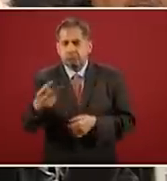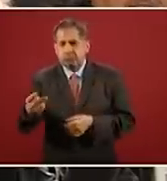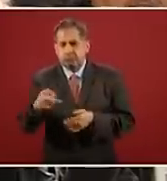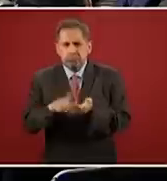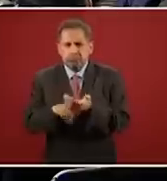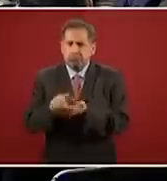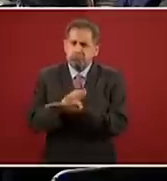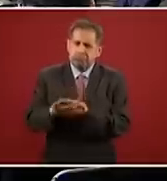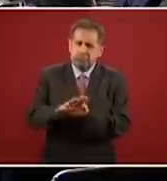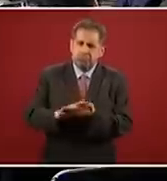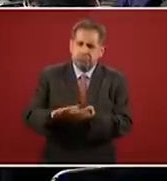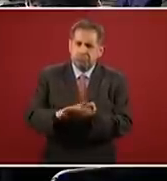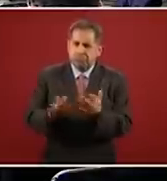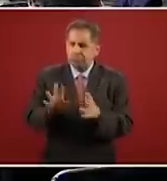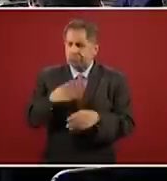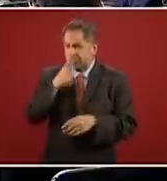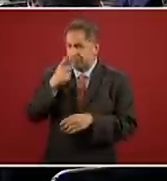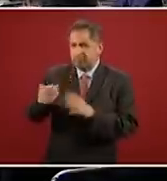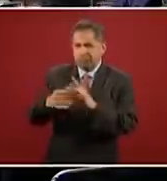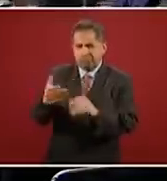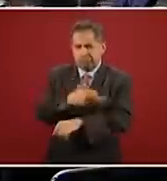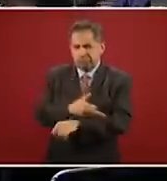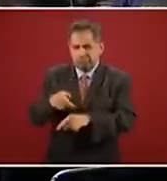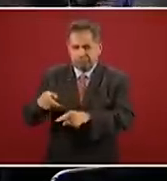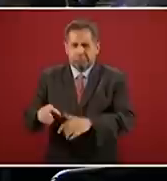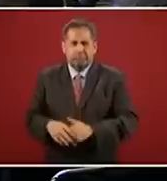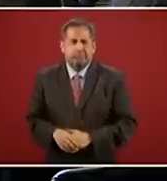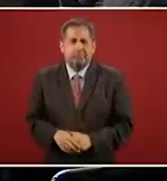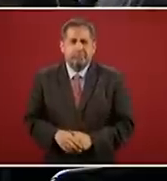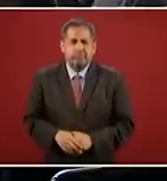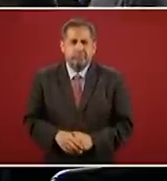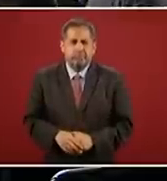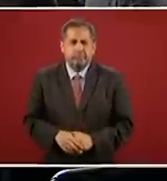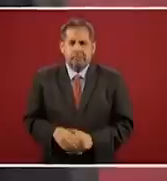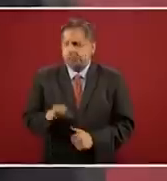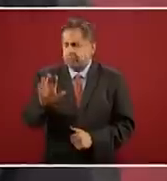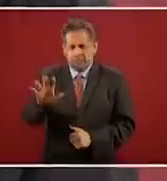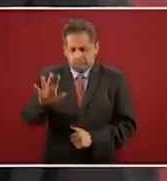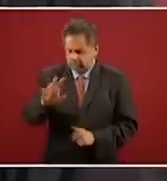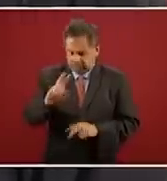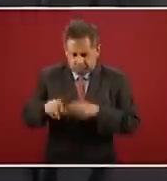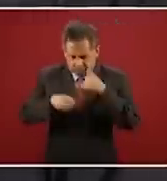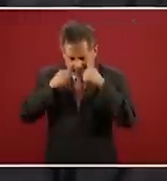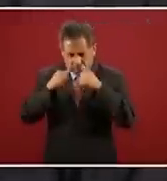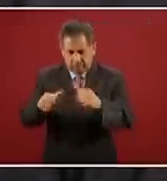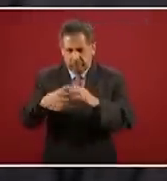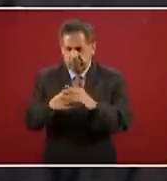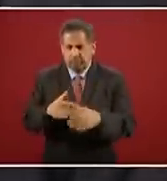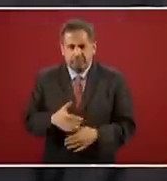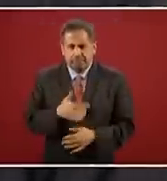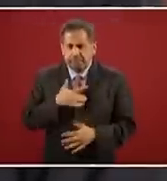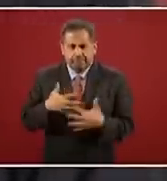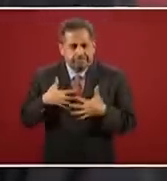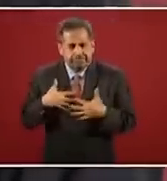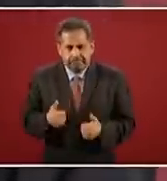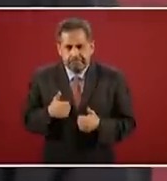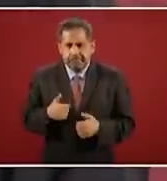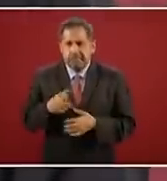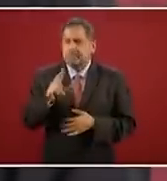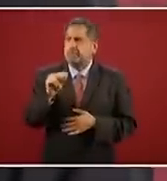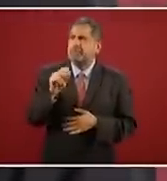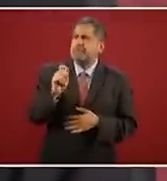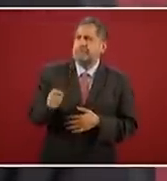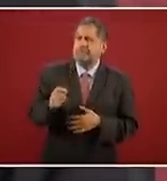dishwasher. ¿Qué le dice a la familia de este hombre? Que se va a atender de inmediato, es un asunto humanitario, no es un